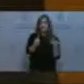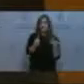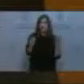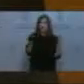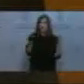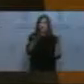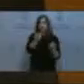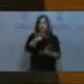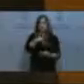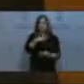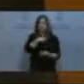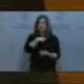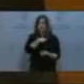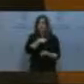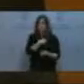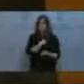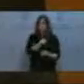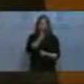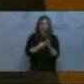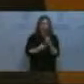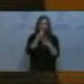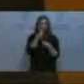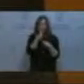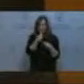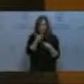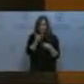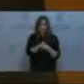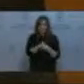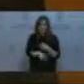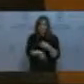vamos a poder comernos la basura, señor consejero,